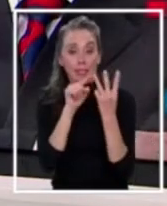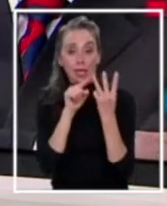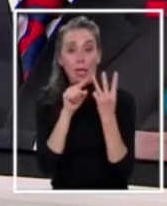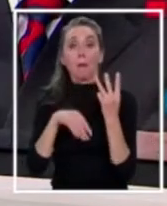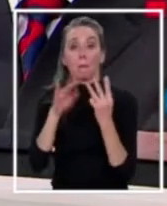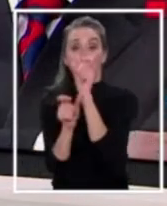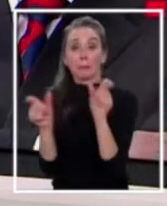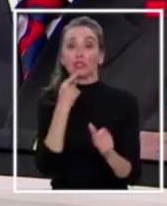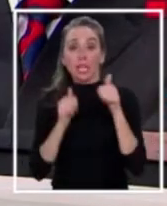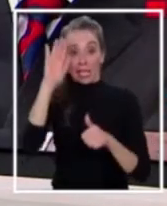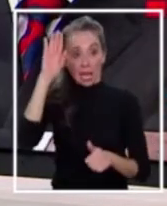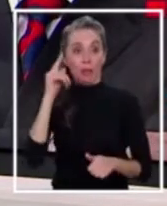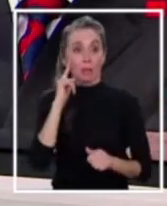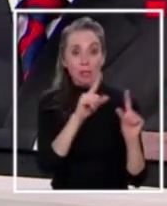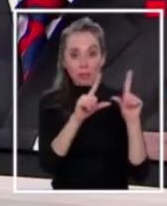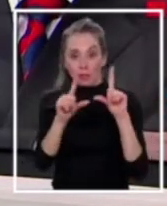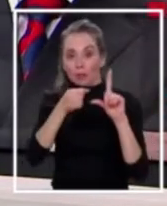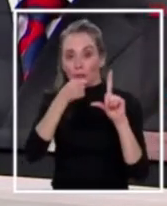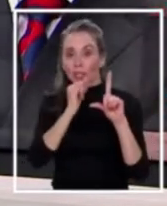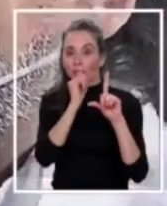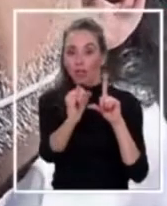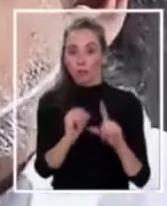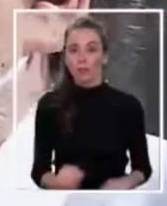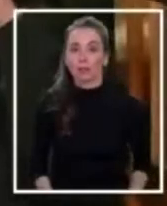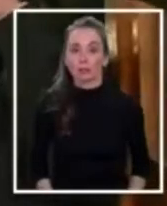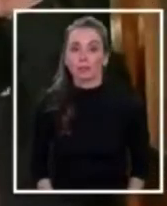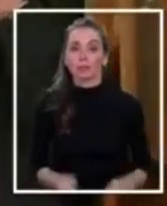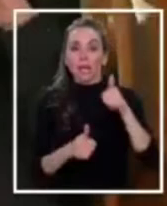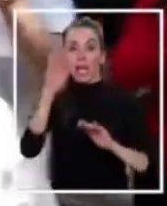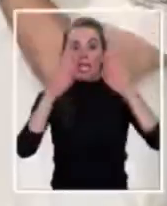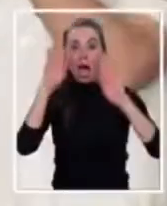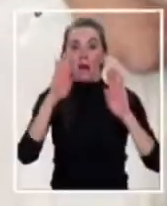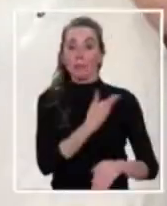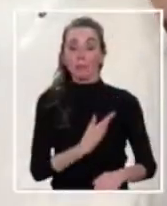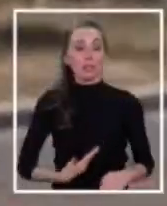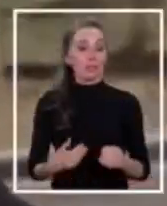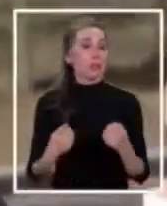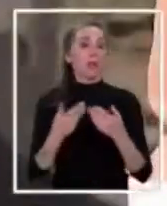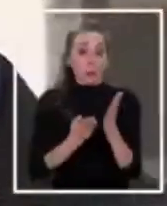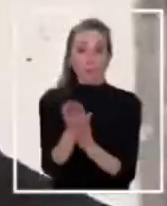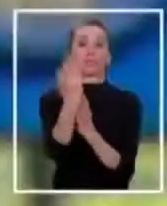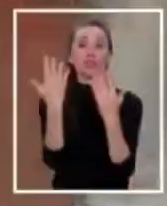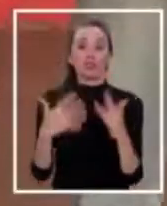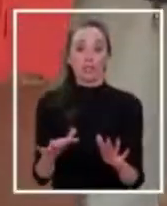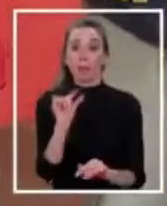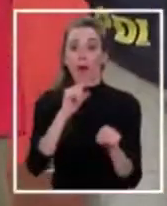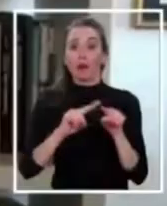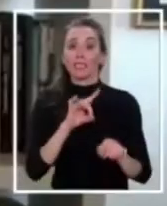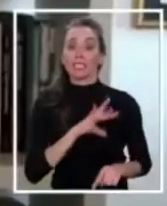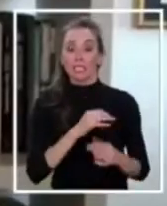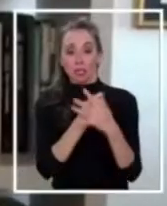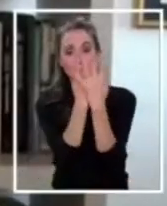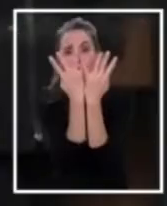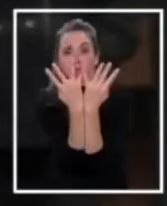más interesados. Kevin Felguera tiene la nota. La carrera presidencial está desatada y como pocas veces en nuestro país, el abanico